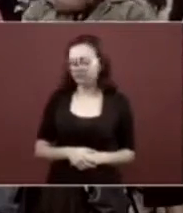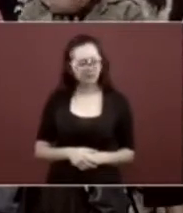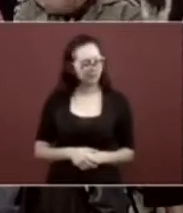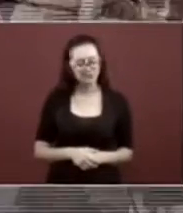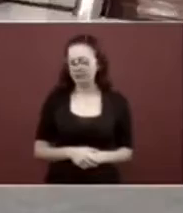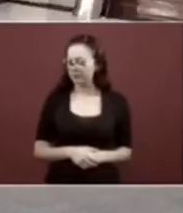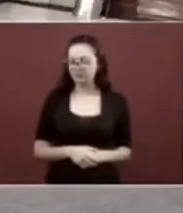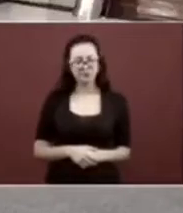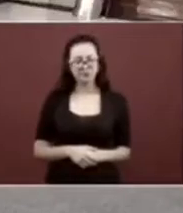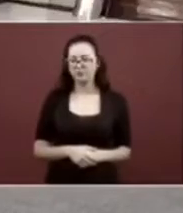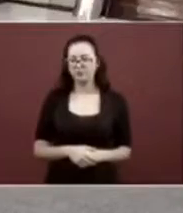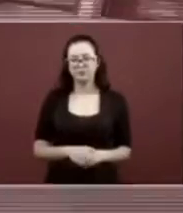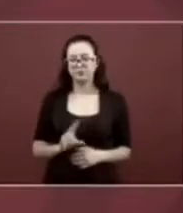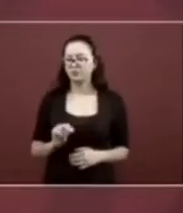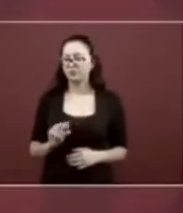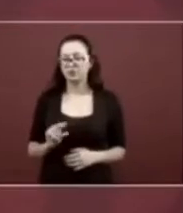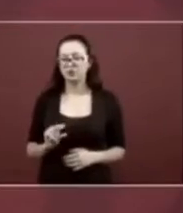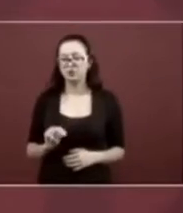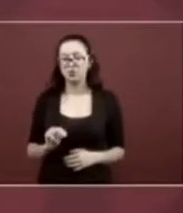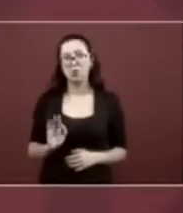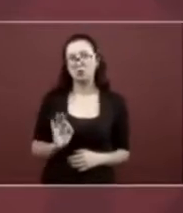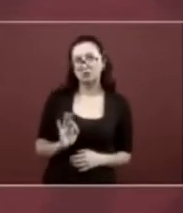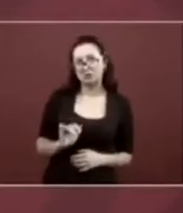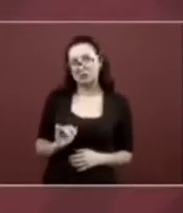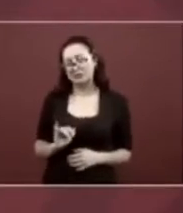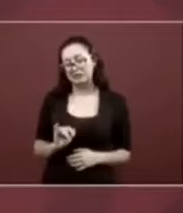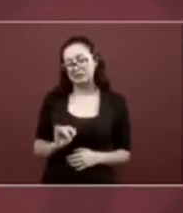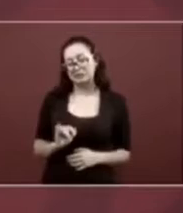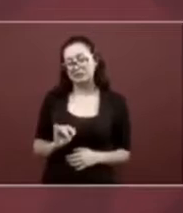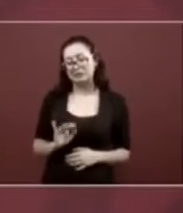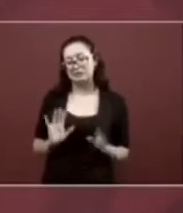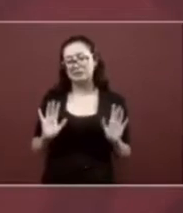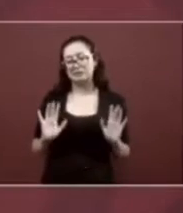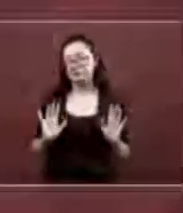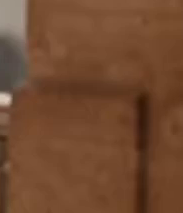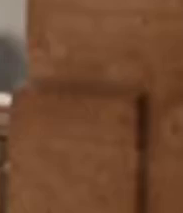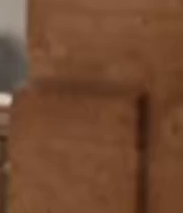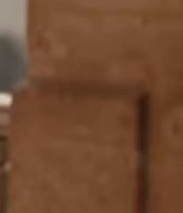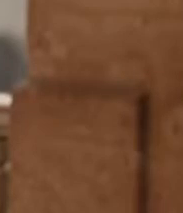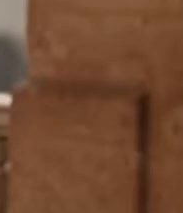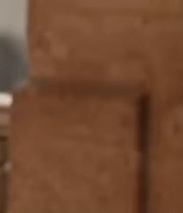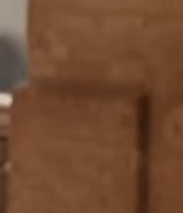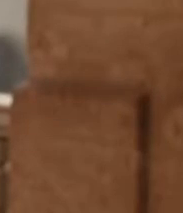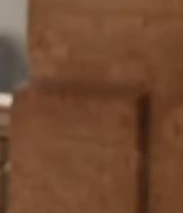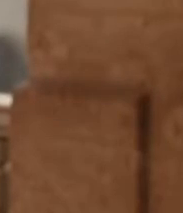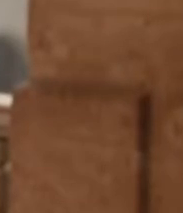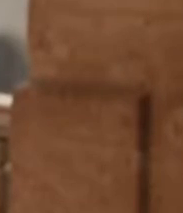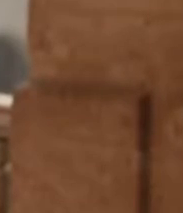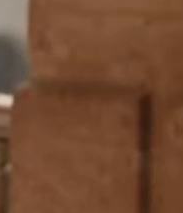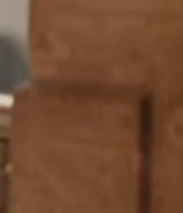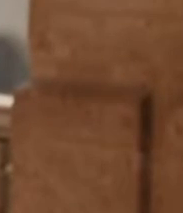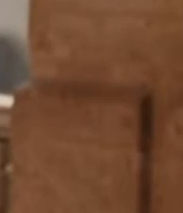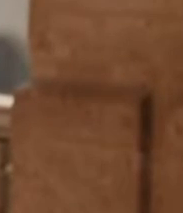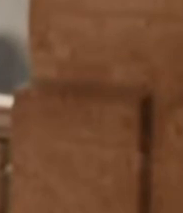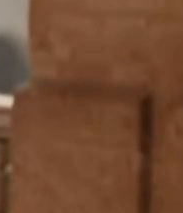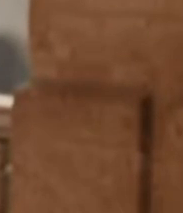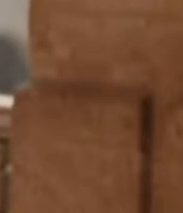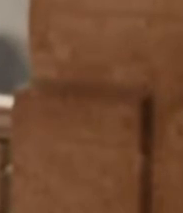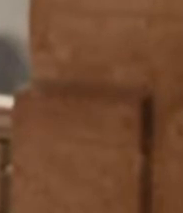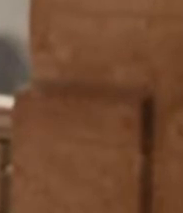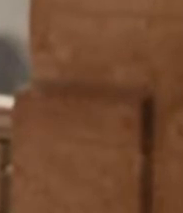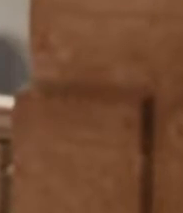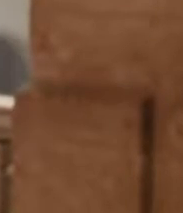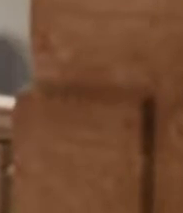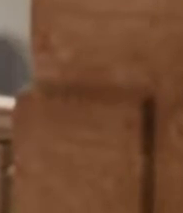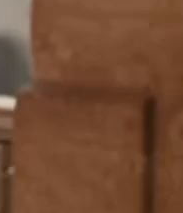No. Bueno, a lo mejor sí, y yo recibo todos los favores. Separar al poder económico del poder